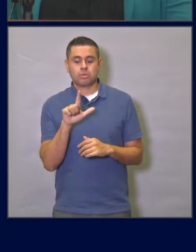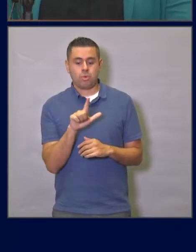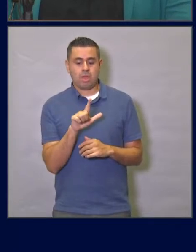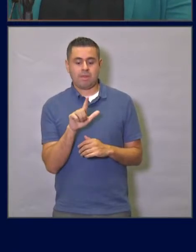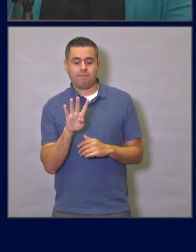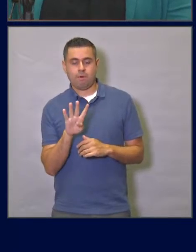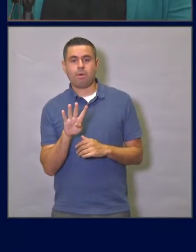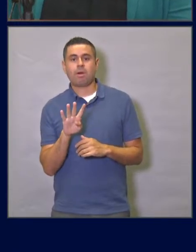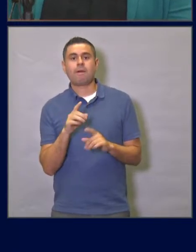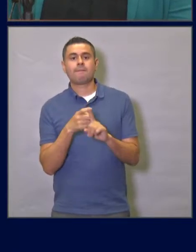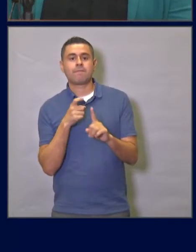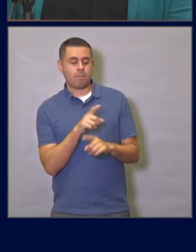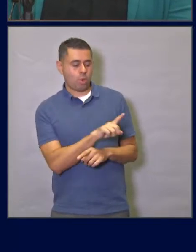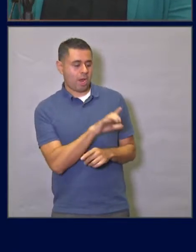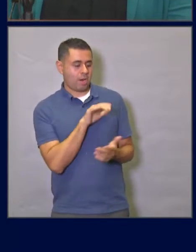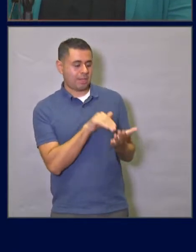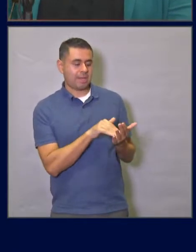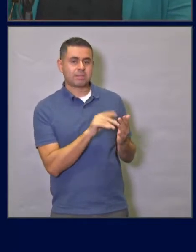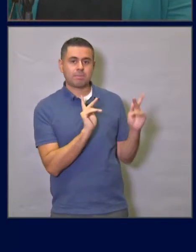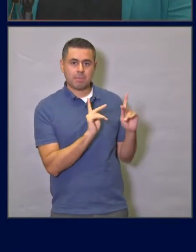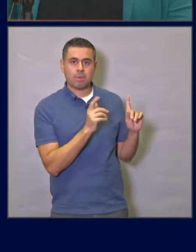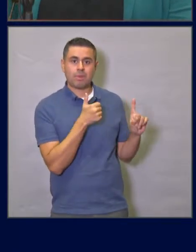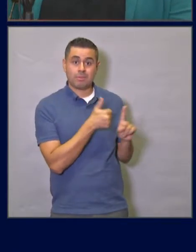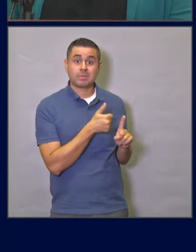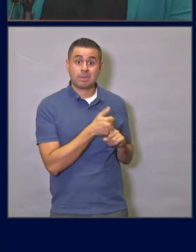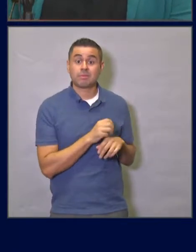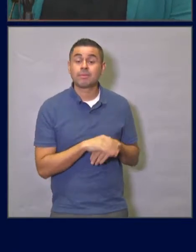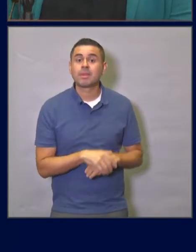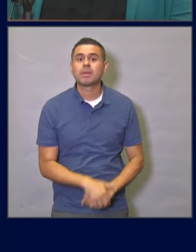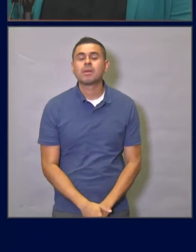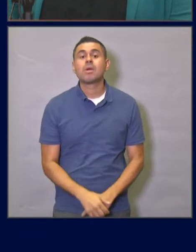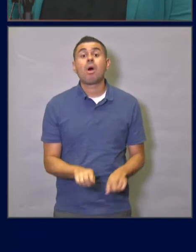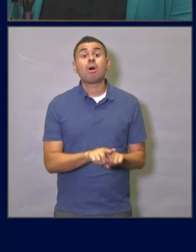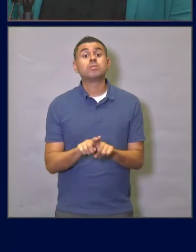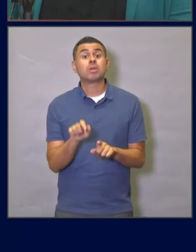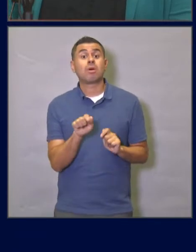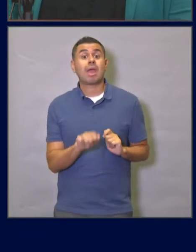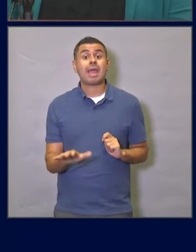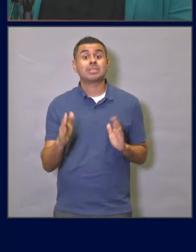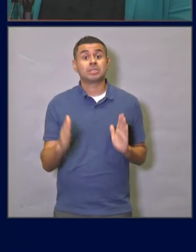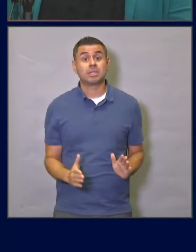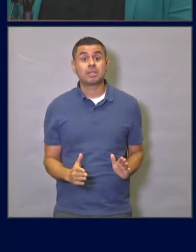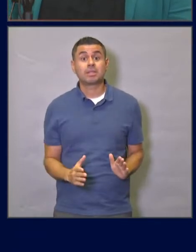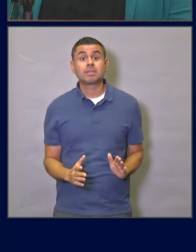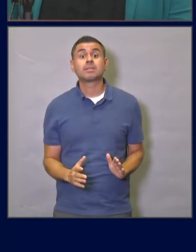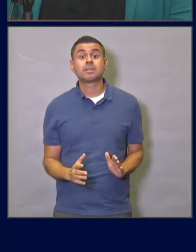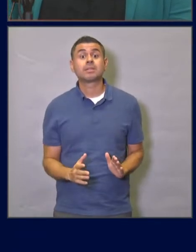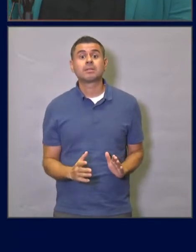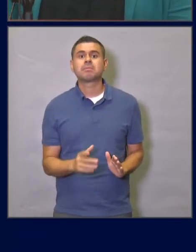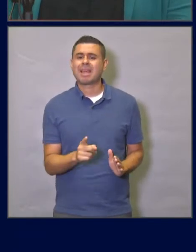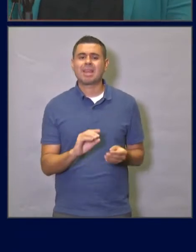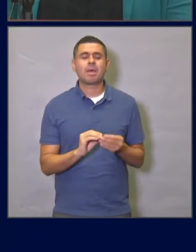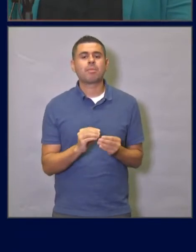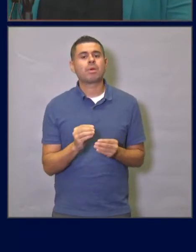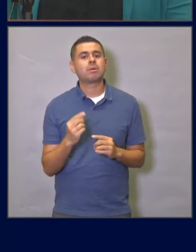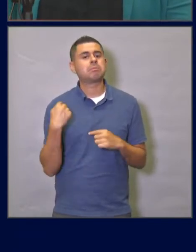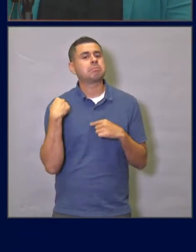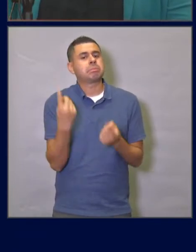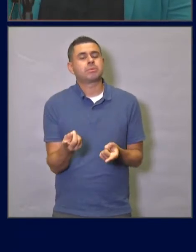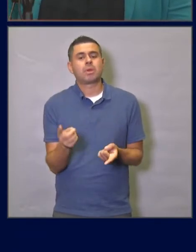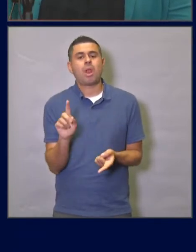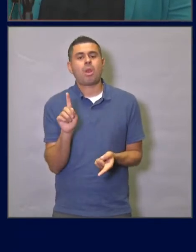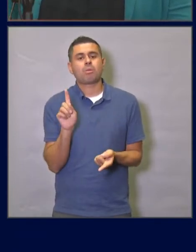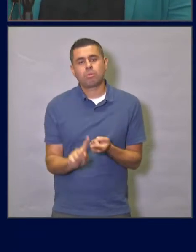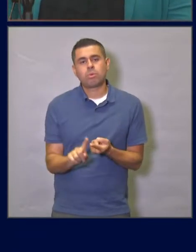100,000 personas. Los casos entre los residentes asiáticos siguen siendo los más bajos,